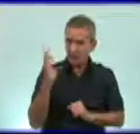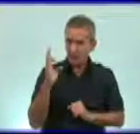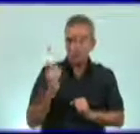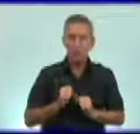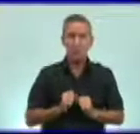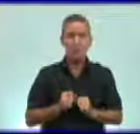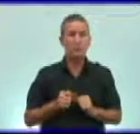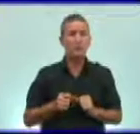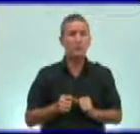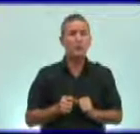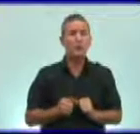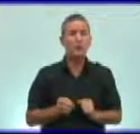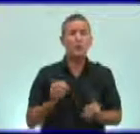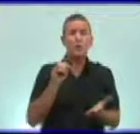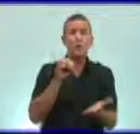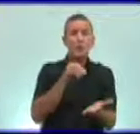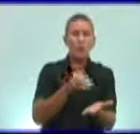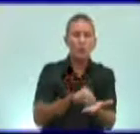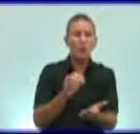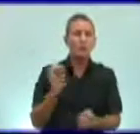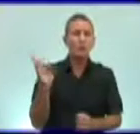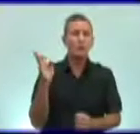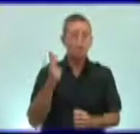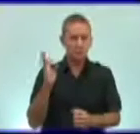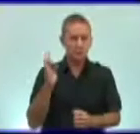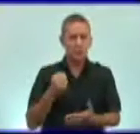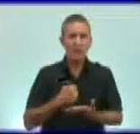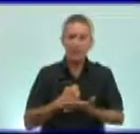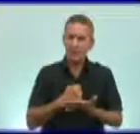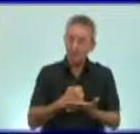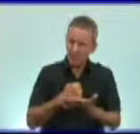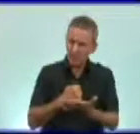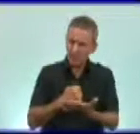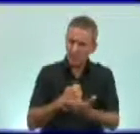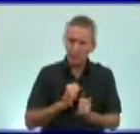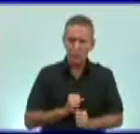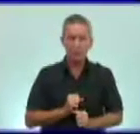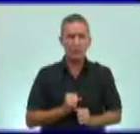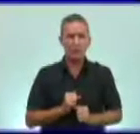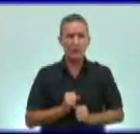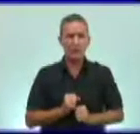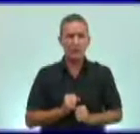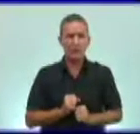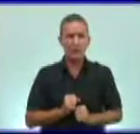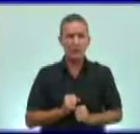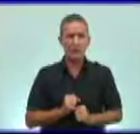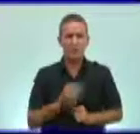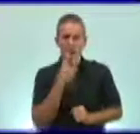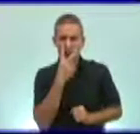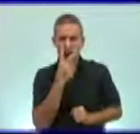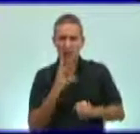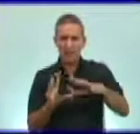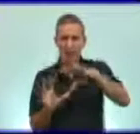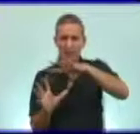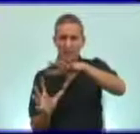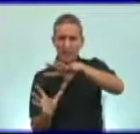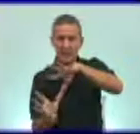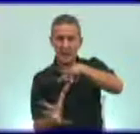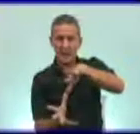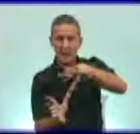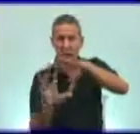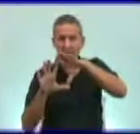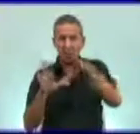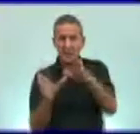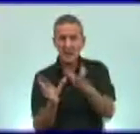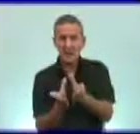eso los aportes de los físicos también contribuyeron como concepción del mundo al desarrollo de determinado sistema de